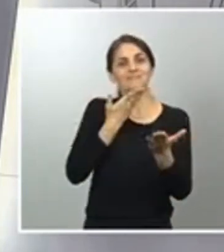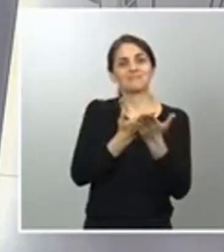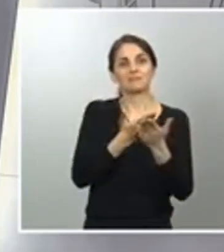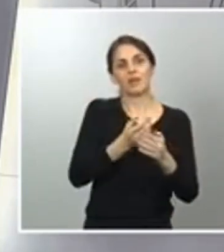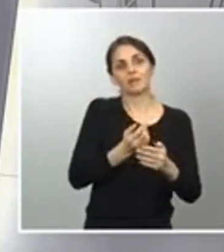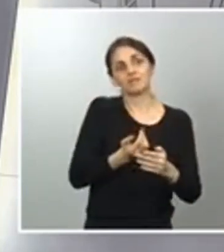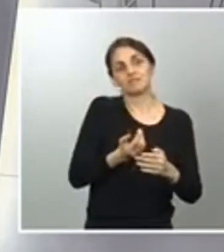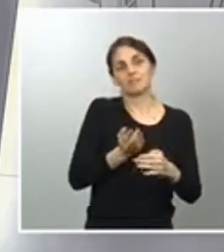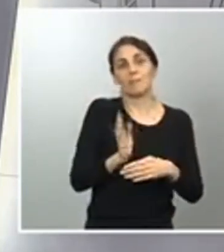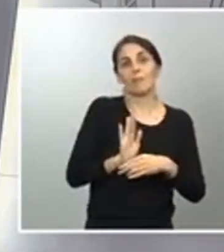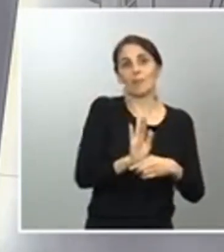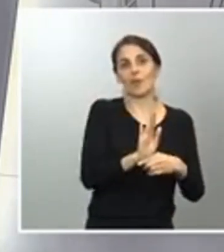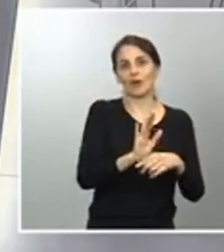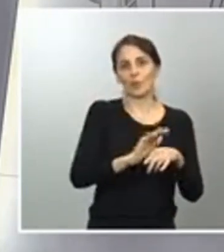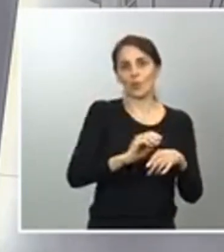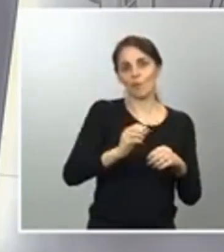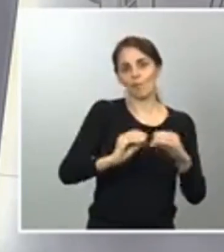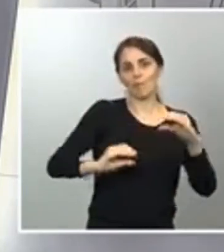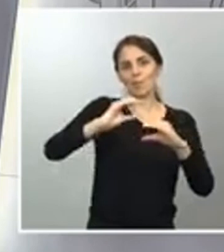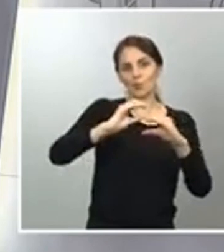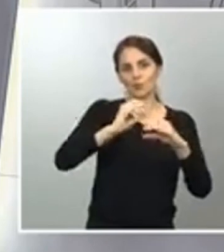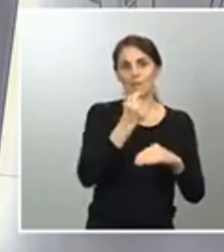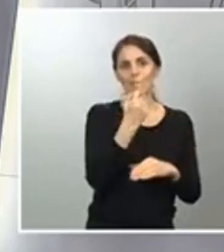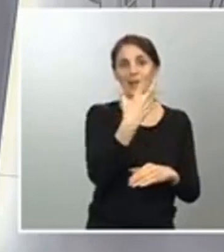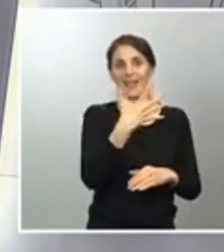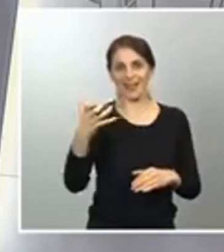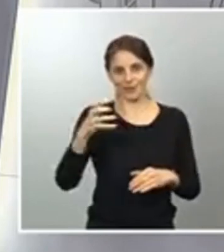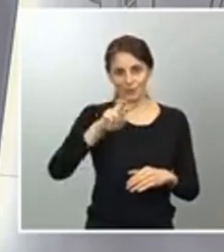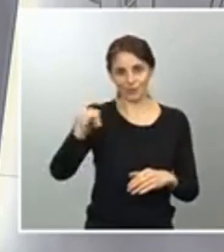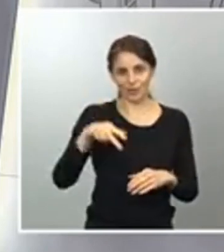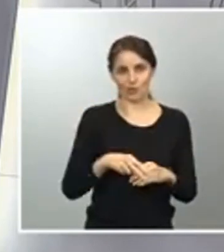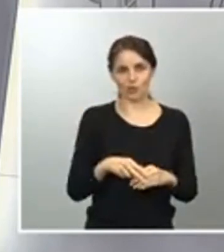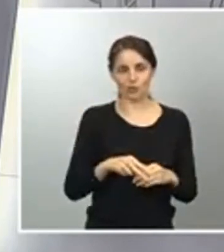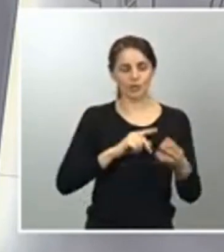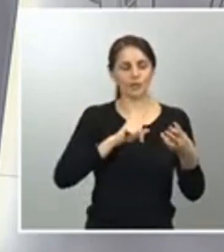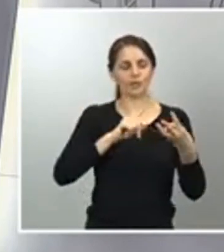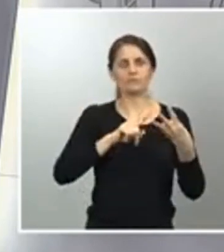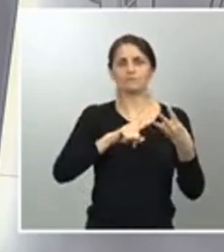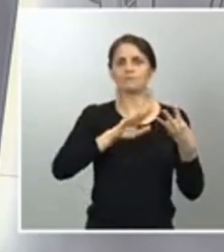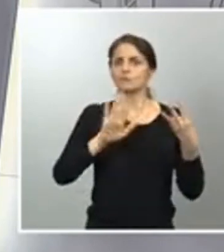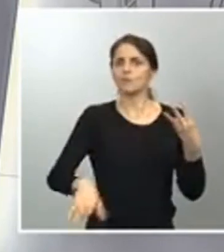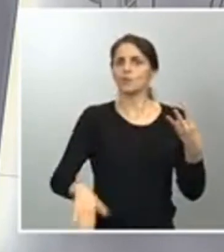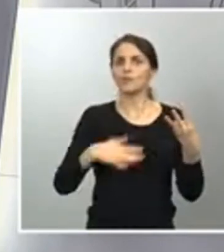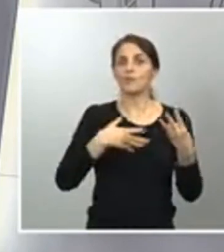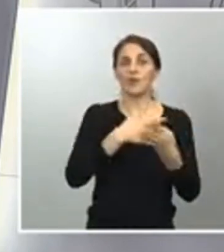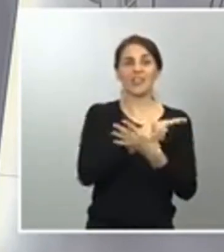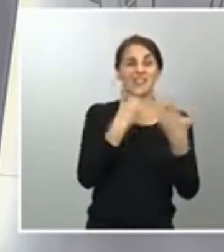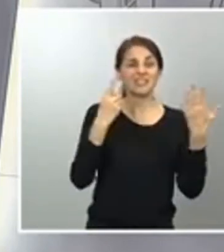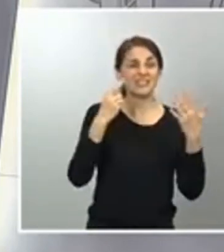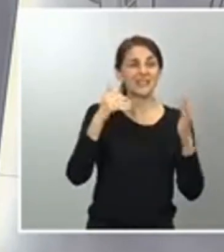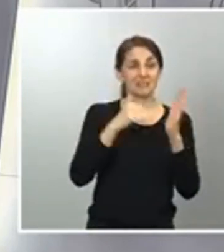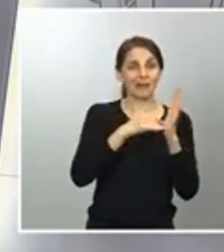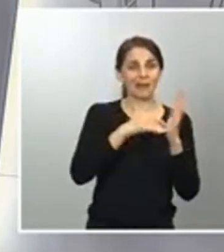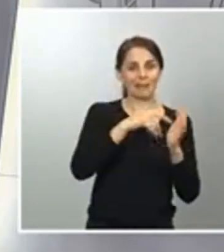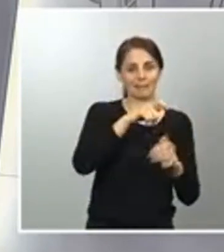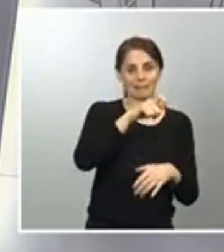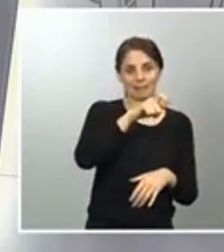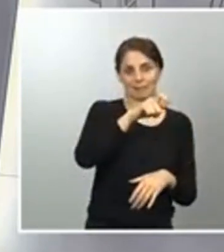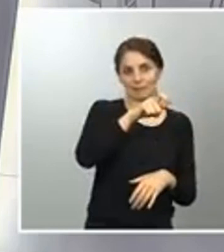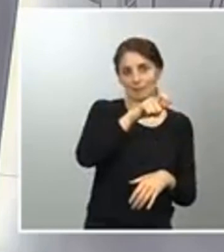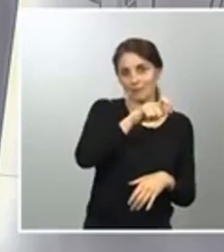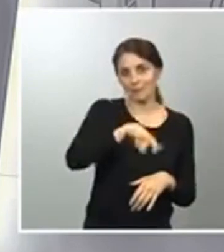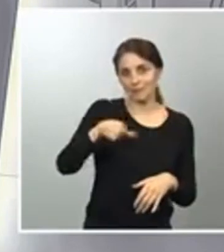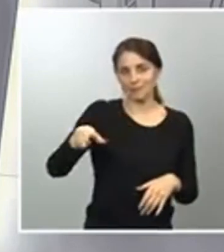nuestros lectores, y es que hay 16.000 graduados en medicina esperando para saber cuándo se incorporan a su periodo de formación